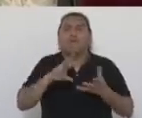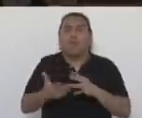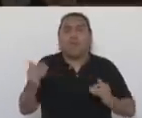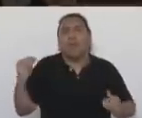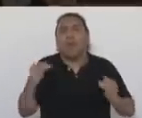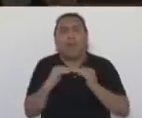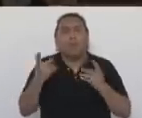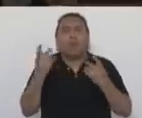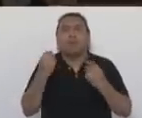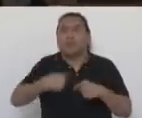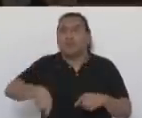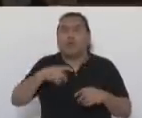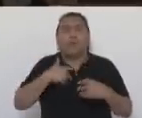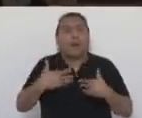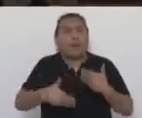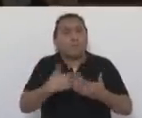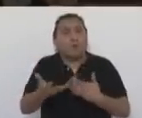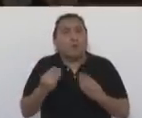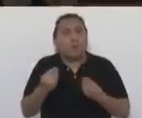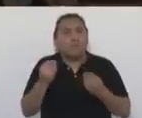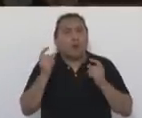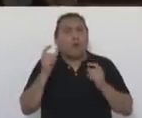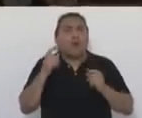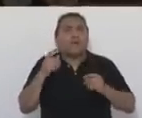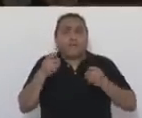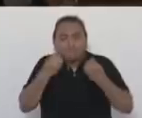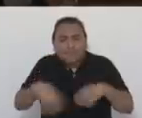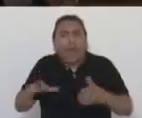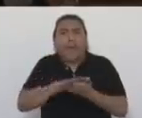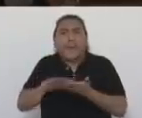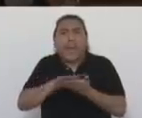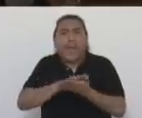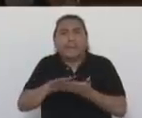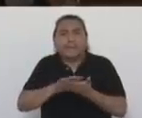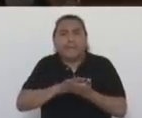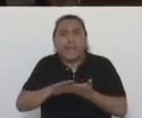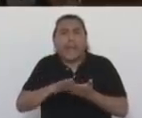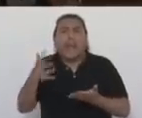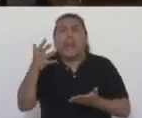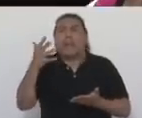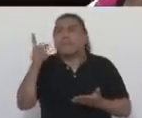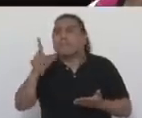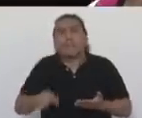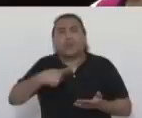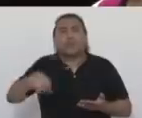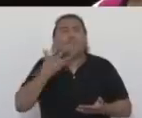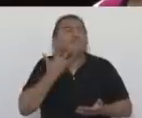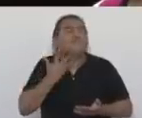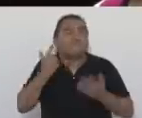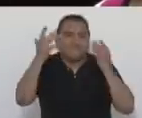los cuales vayamos asentando las bases del país que queremos ser. Quizás así podamos evitar el